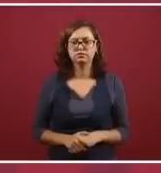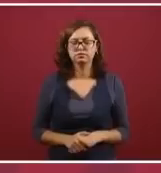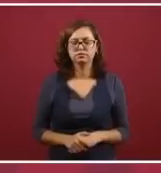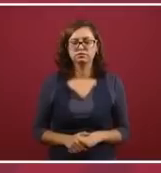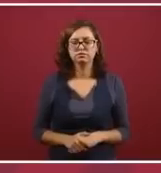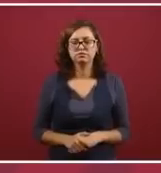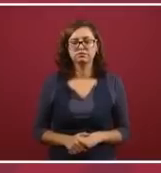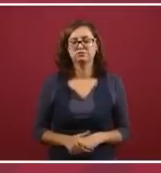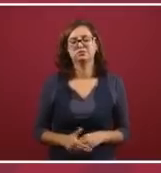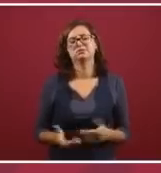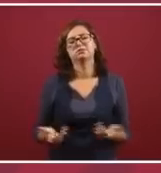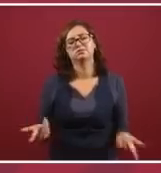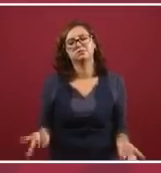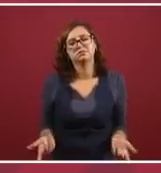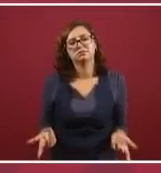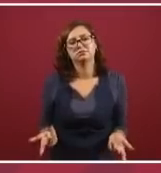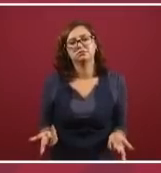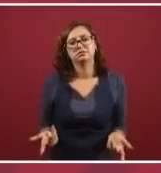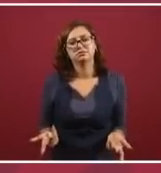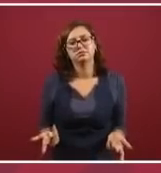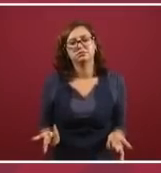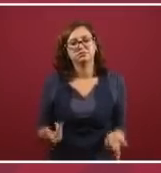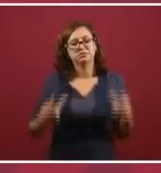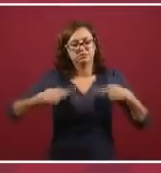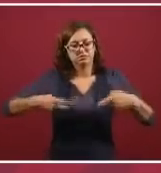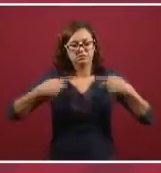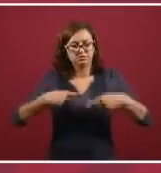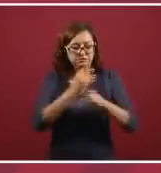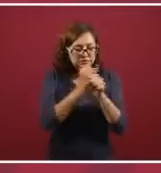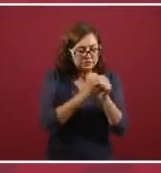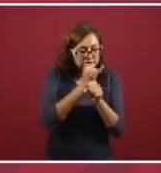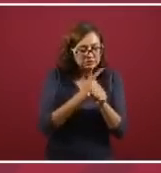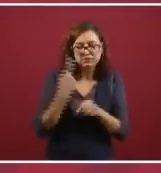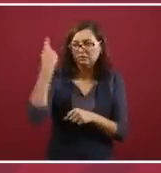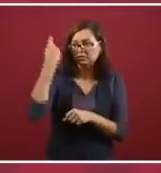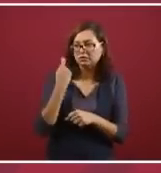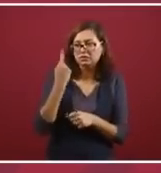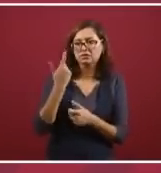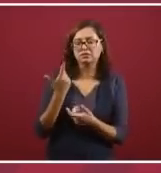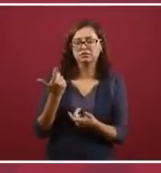¿Cómo un estudiante, un becario